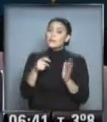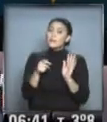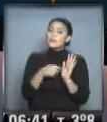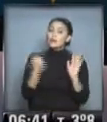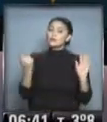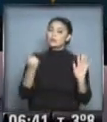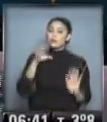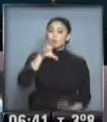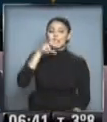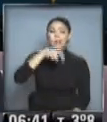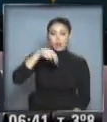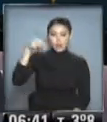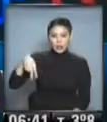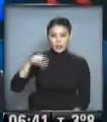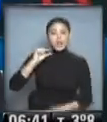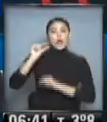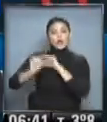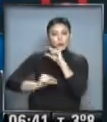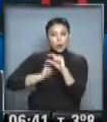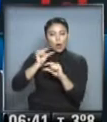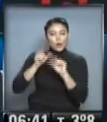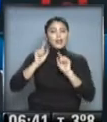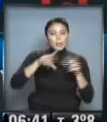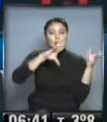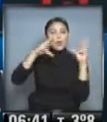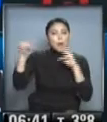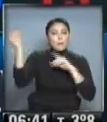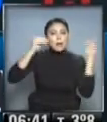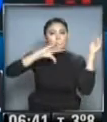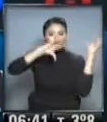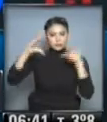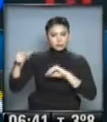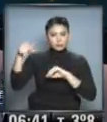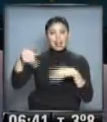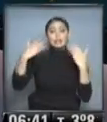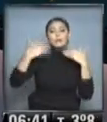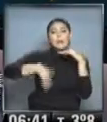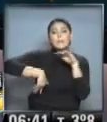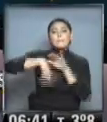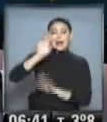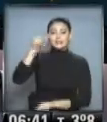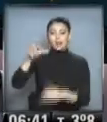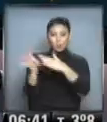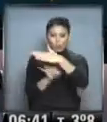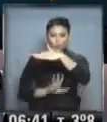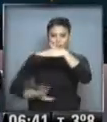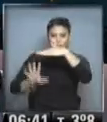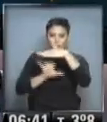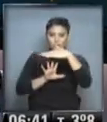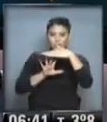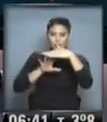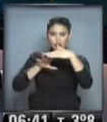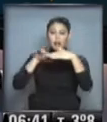sí, desde el oeste, va a ir aumentando despacito, lentamente la nubosidad. La temperatura más alta de esta zona para